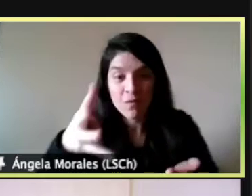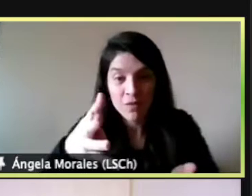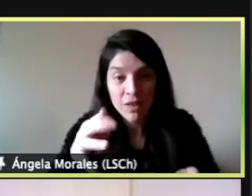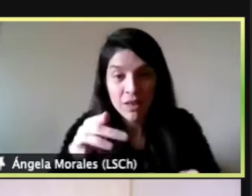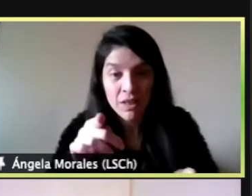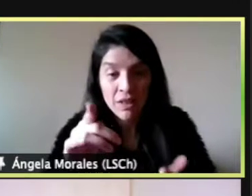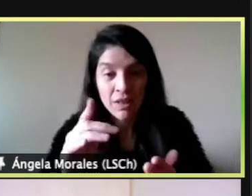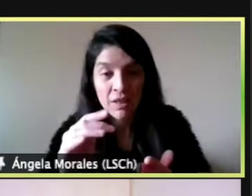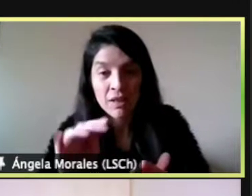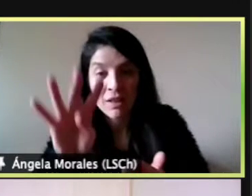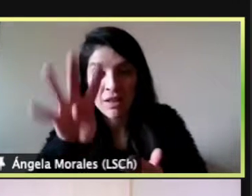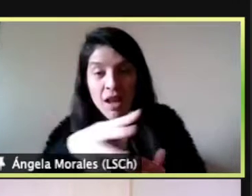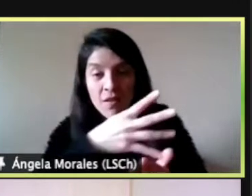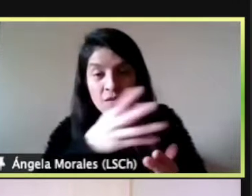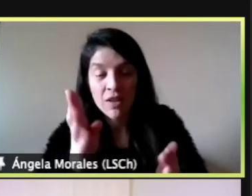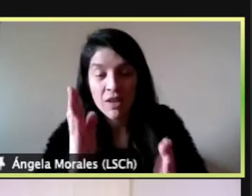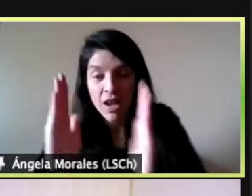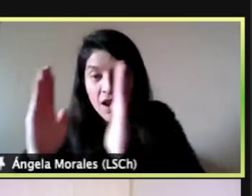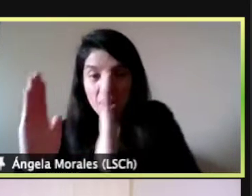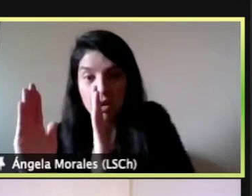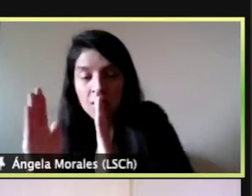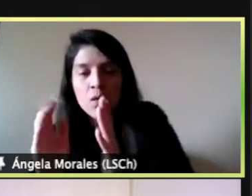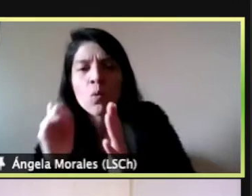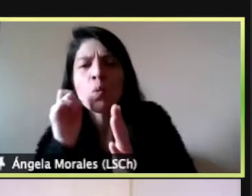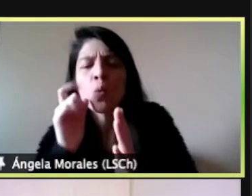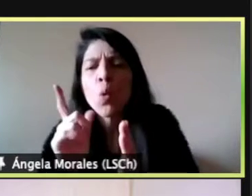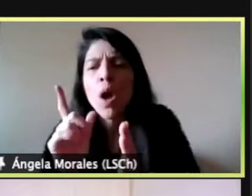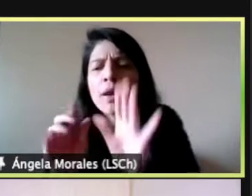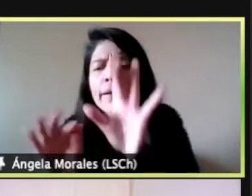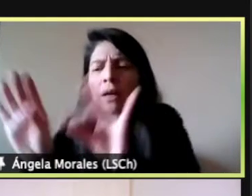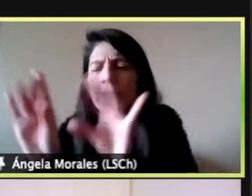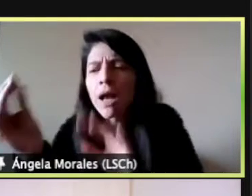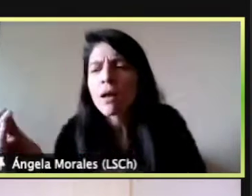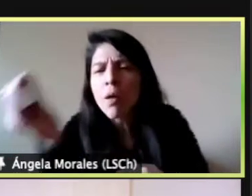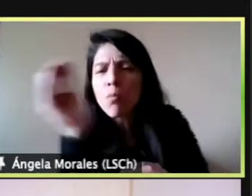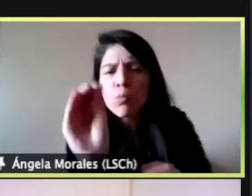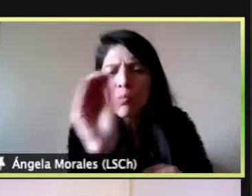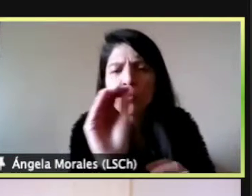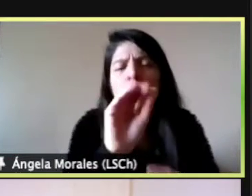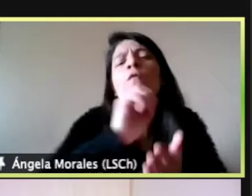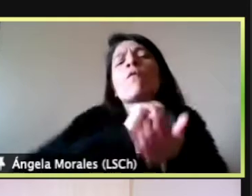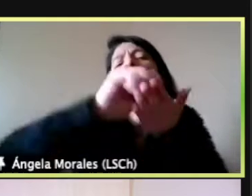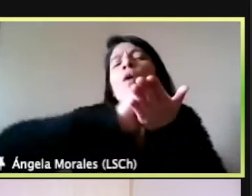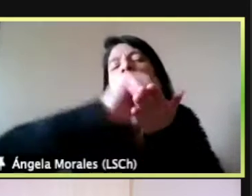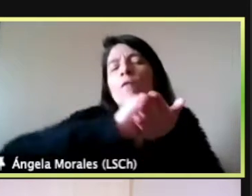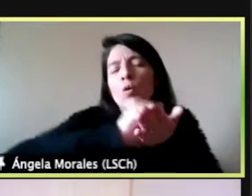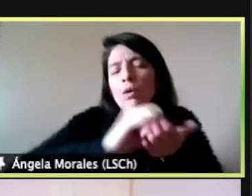cada uno de estos espacios. Lo voy a borrar para que lo hagamos ahora y podamos tomar acá,